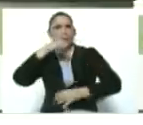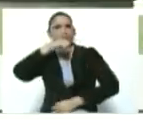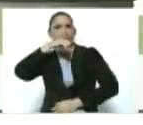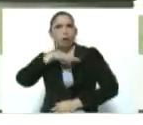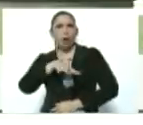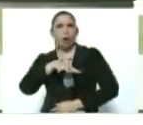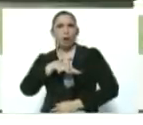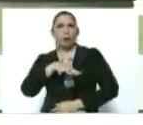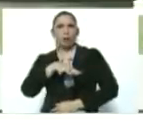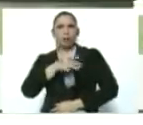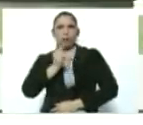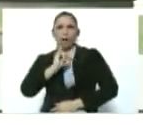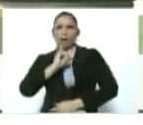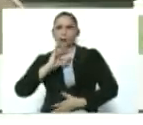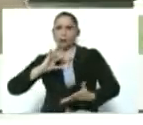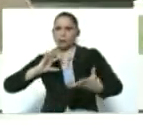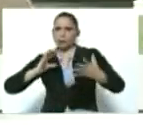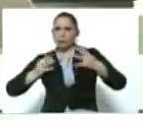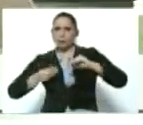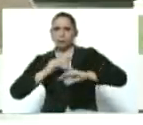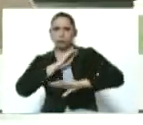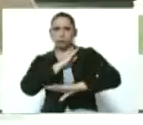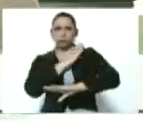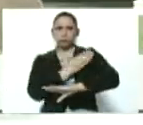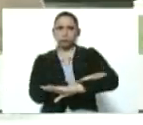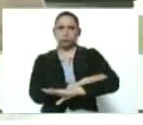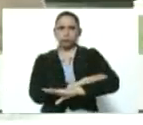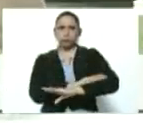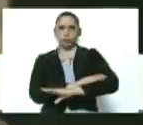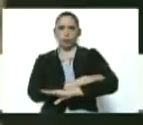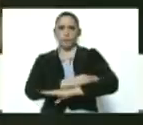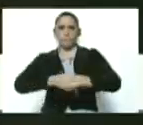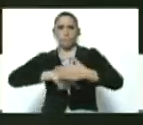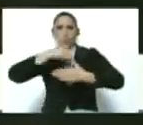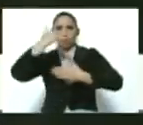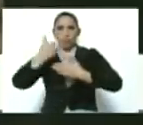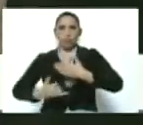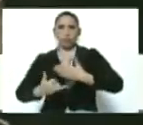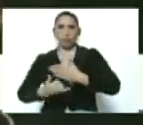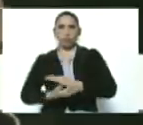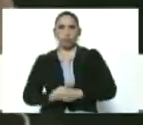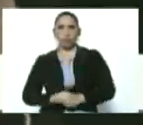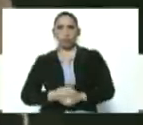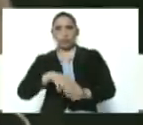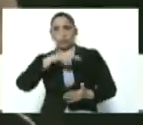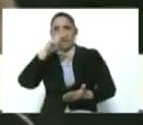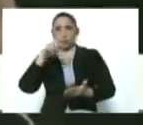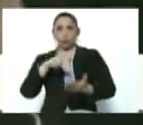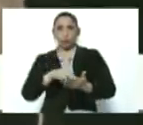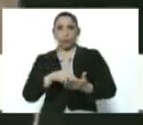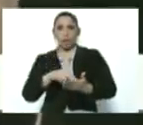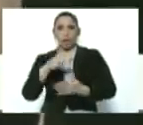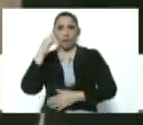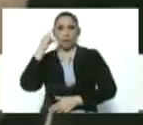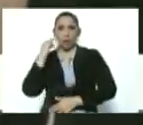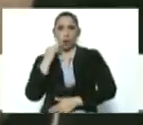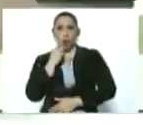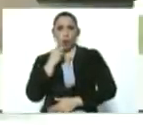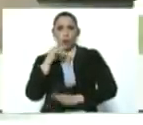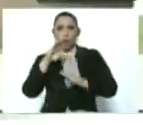agarro cuerpo aquí el proyecto nacional simón bolívar hecho